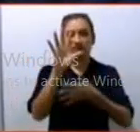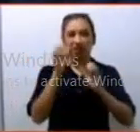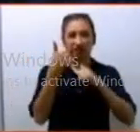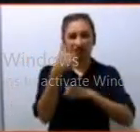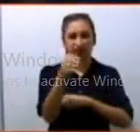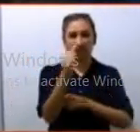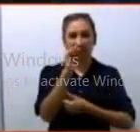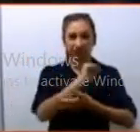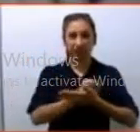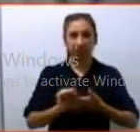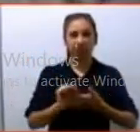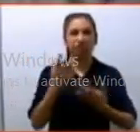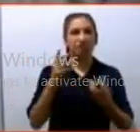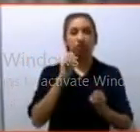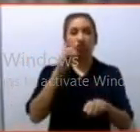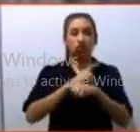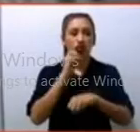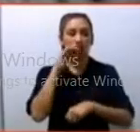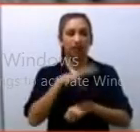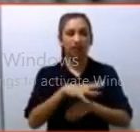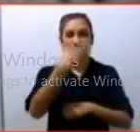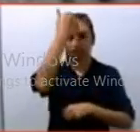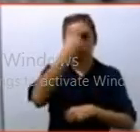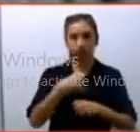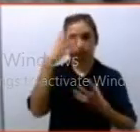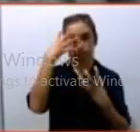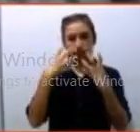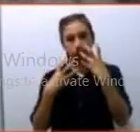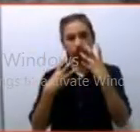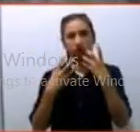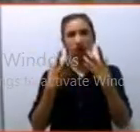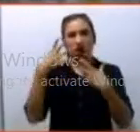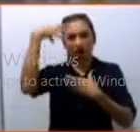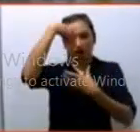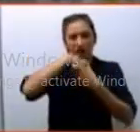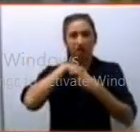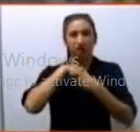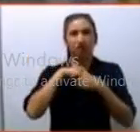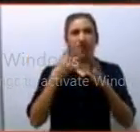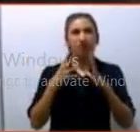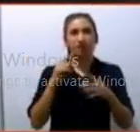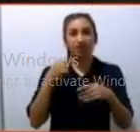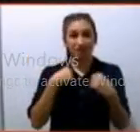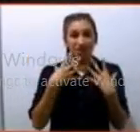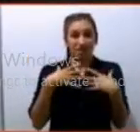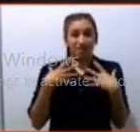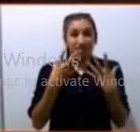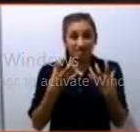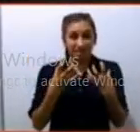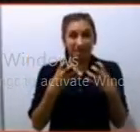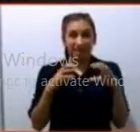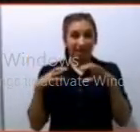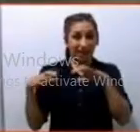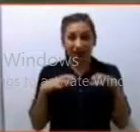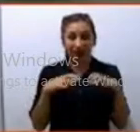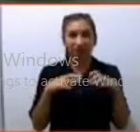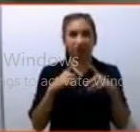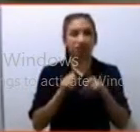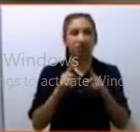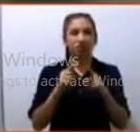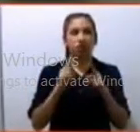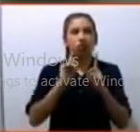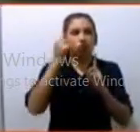Su diagnóstico es parálisis cerebral espástica. Es como si él quisiera hacer algo y él lo hace todo al revés.